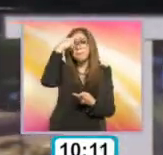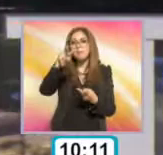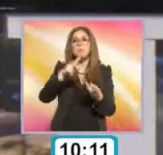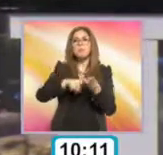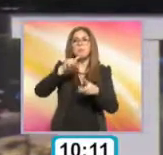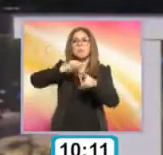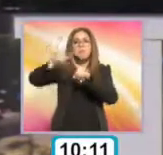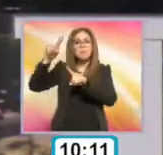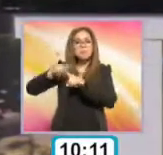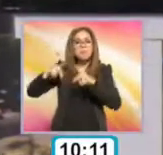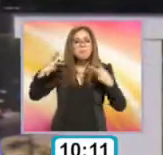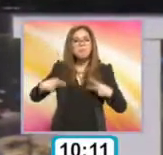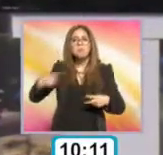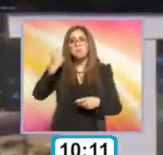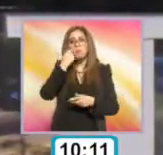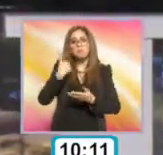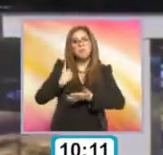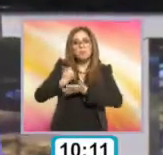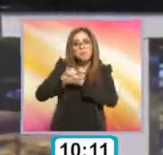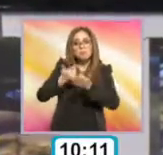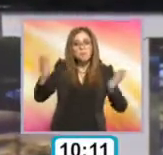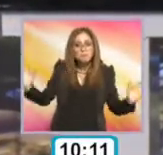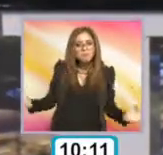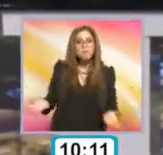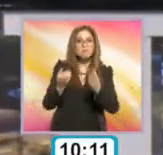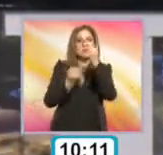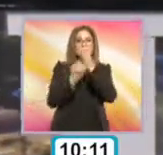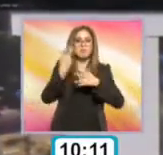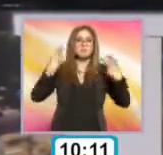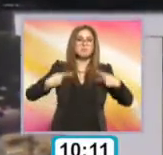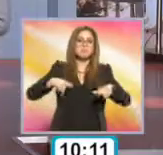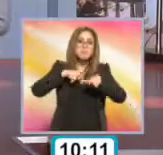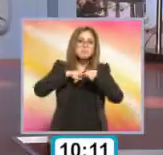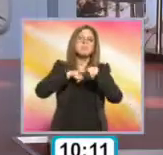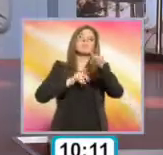manera podemos labrar el camino para que estos nuevos talentos pues puedan llegar a sus